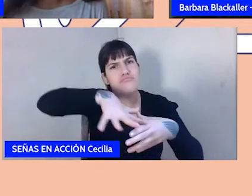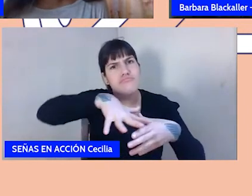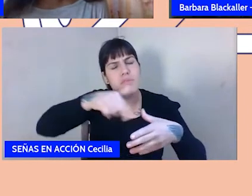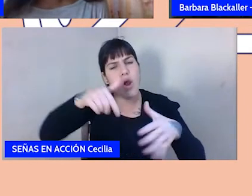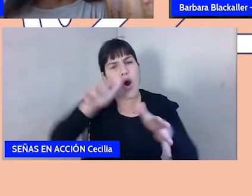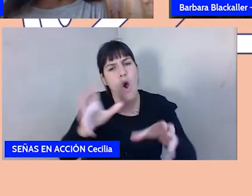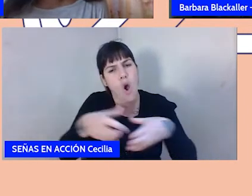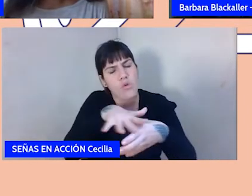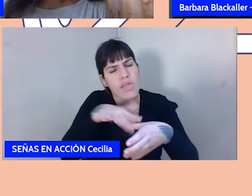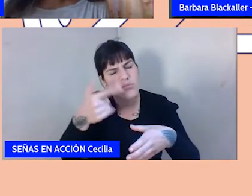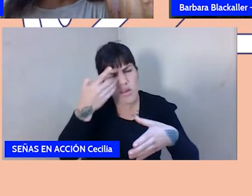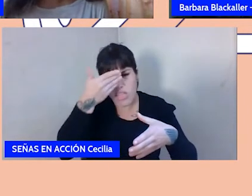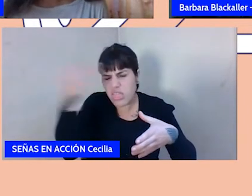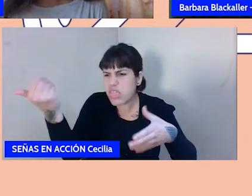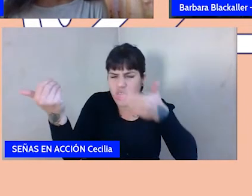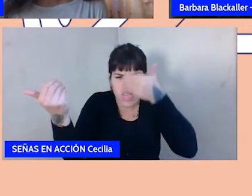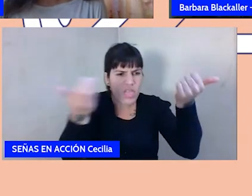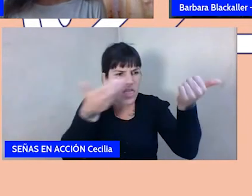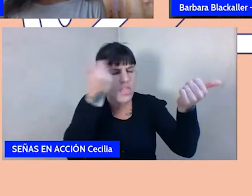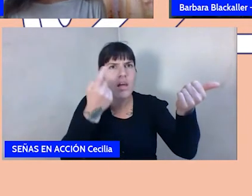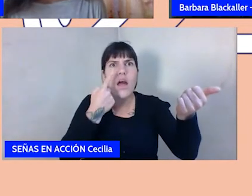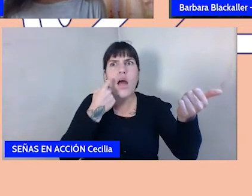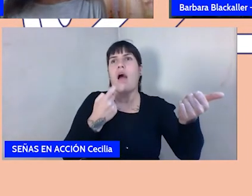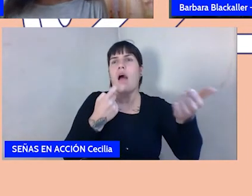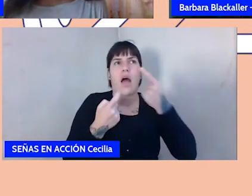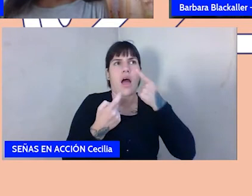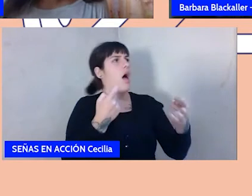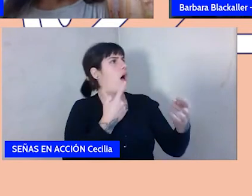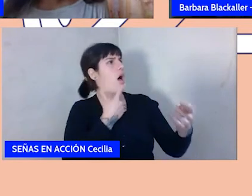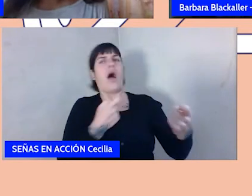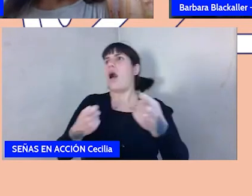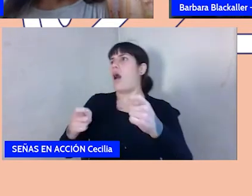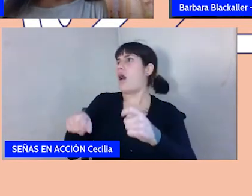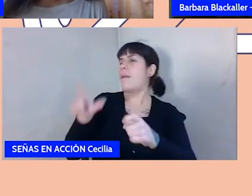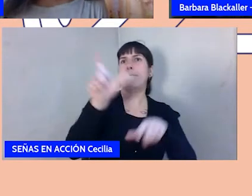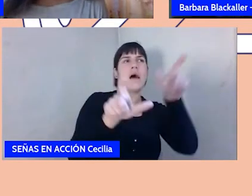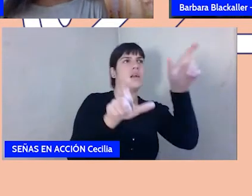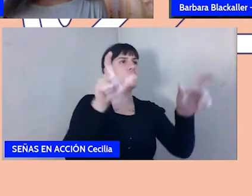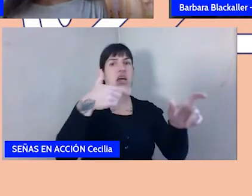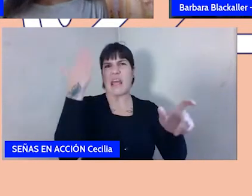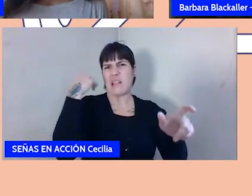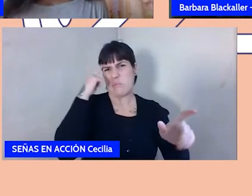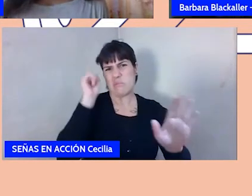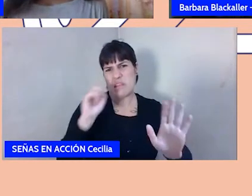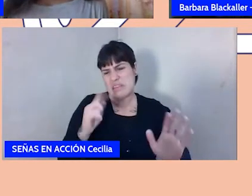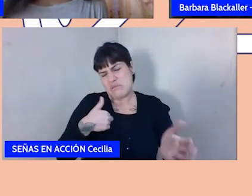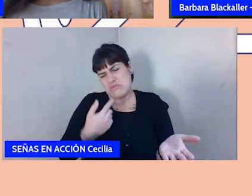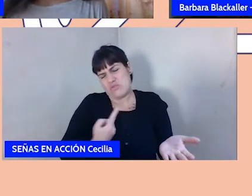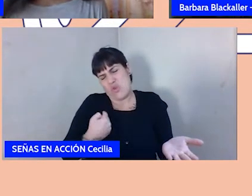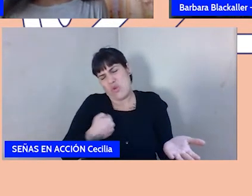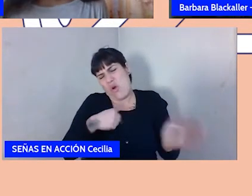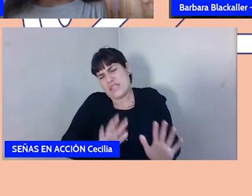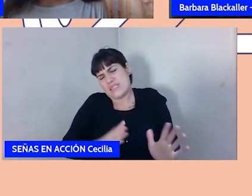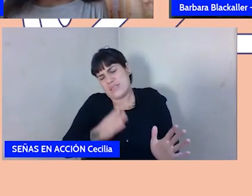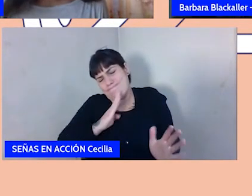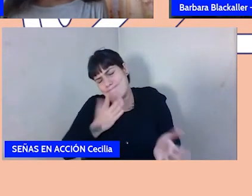justamente las historias, las experiencias de otras personas que no teníamos ni idea, pero pasaron por lo mismo. Y